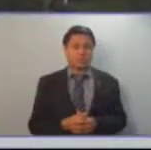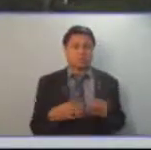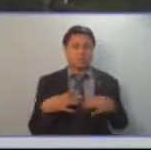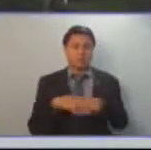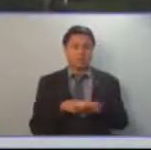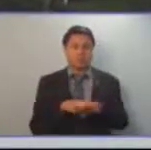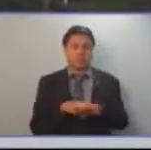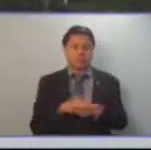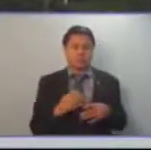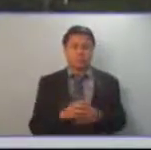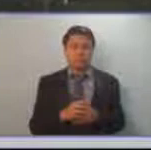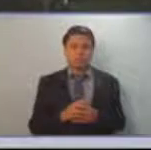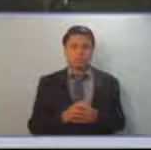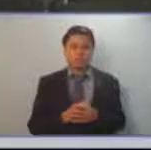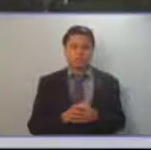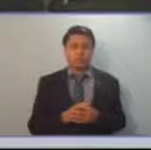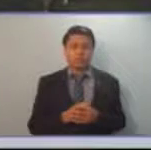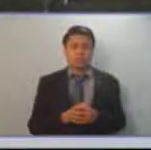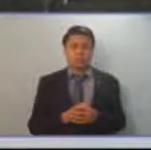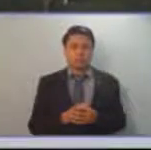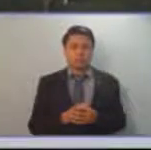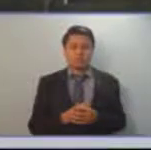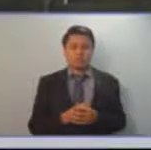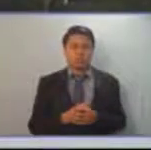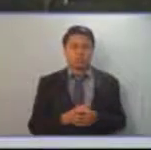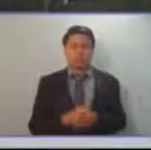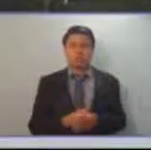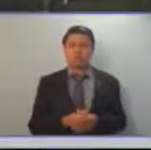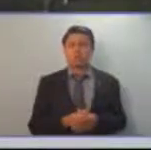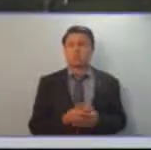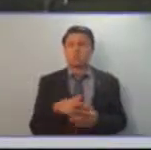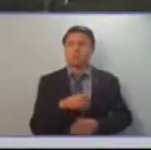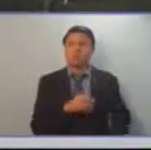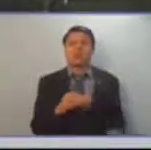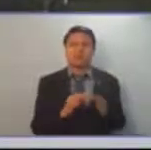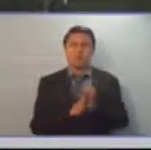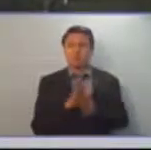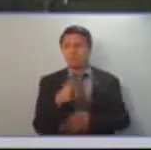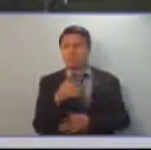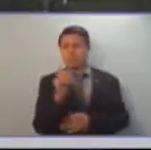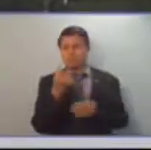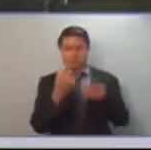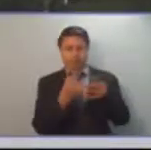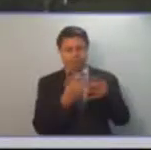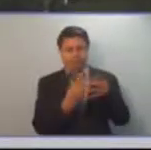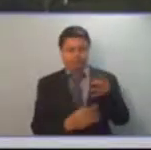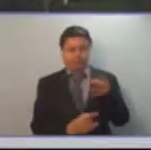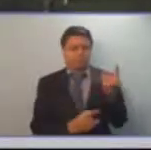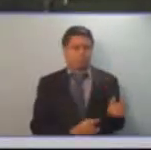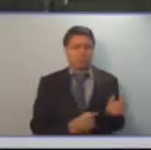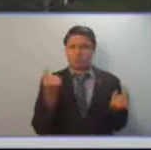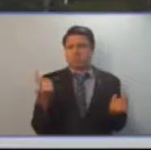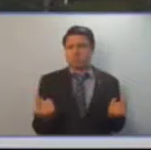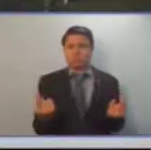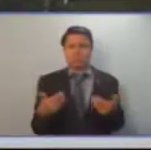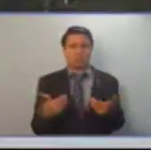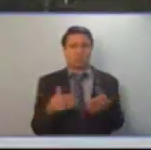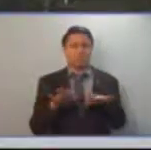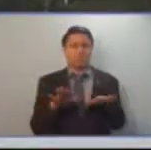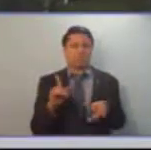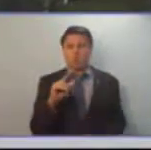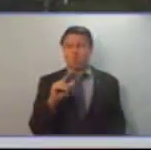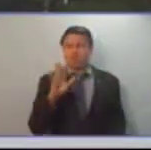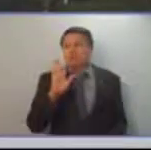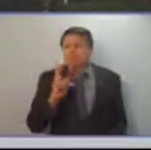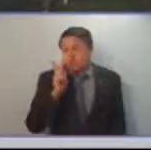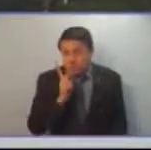más confianza de la ciudadanía. Estas cosas, si no las vemos en esa dimensión, solo vemos un regidor de aquí, otro regidor de allá, si no